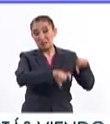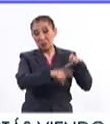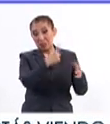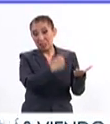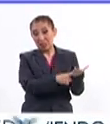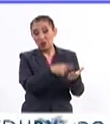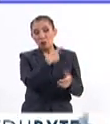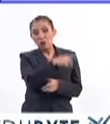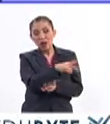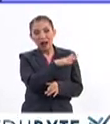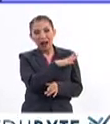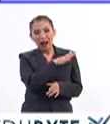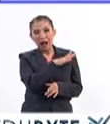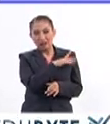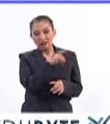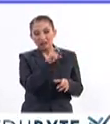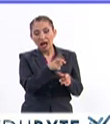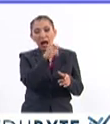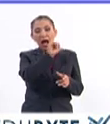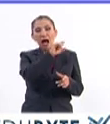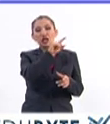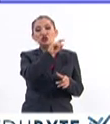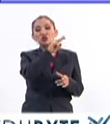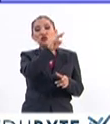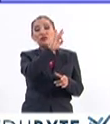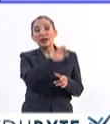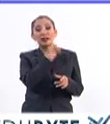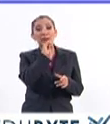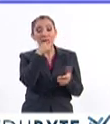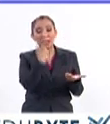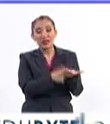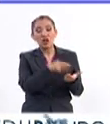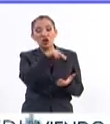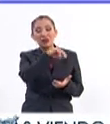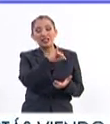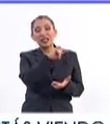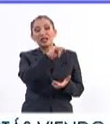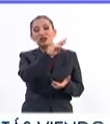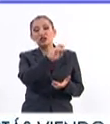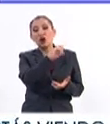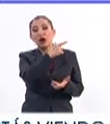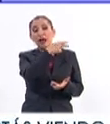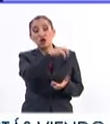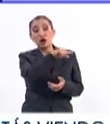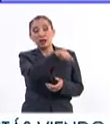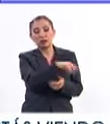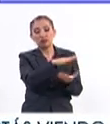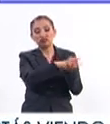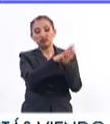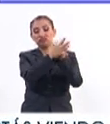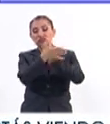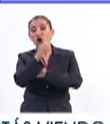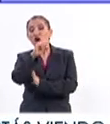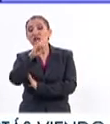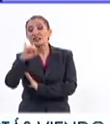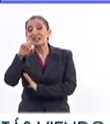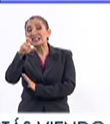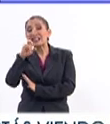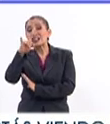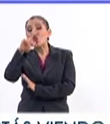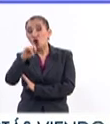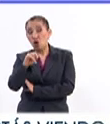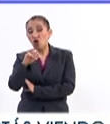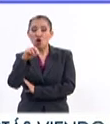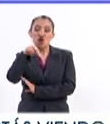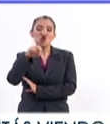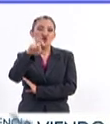contaminantes, no solo por la presencia de compuestos de azufre, sino por compuestos de nitrógeno, que estos generan óxidos de nitrógeno o NOx, que